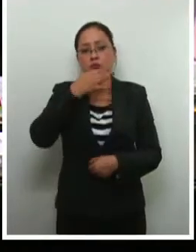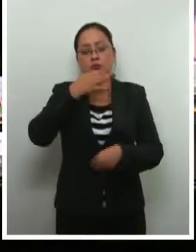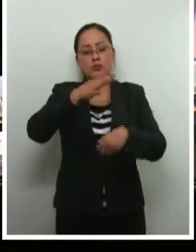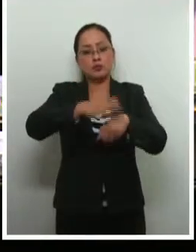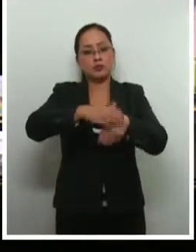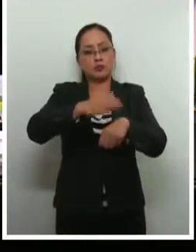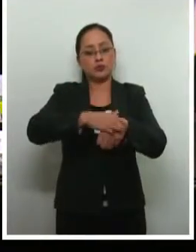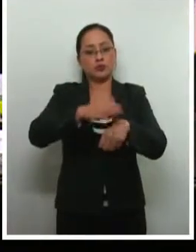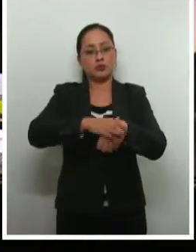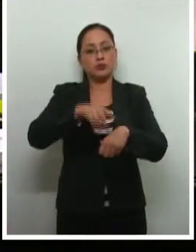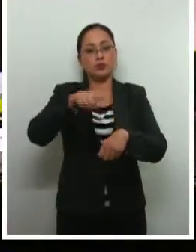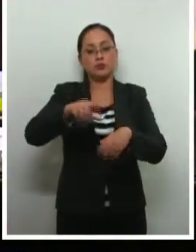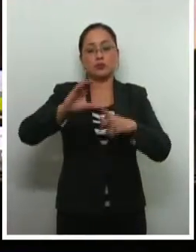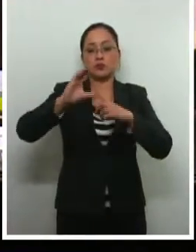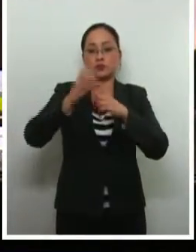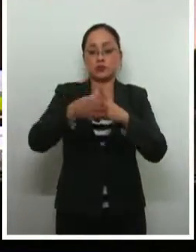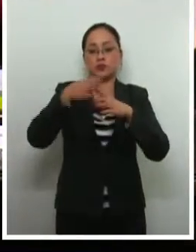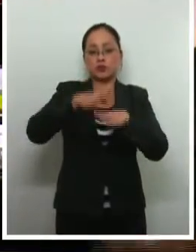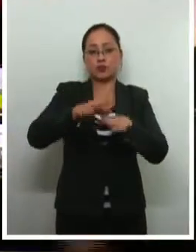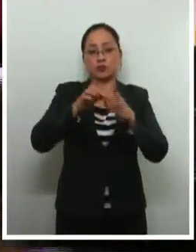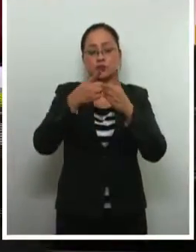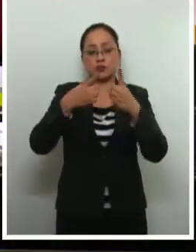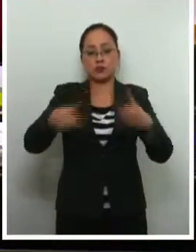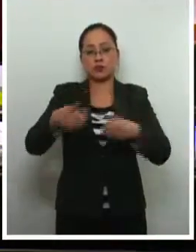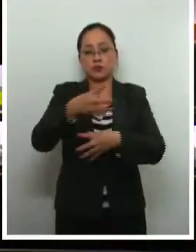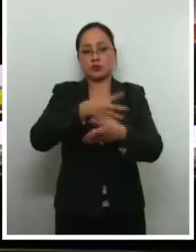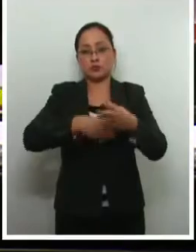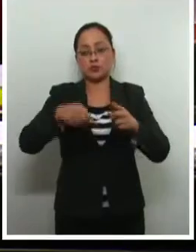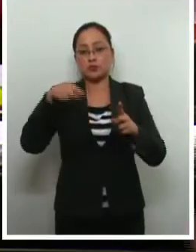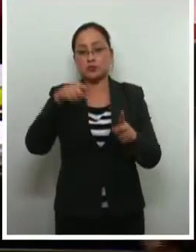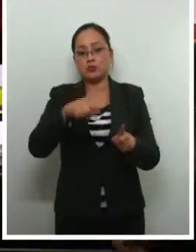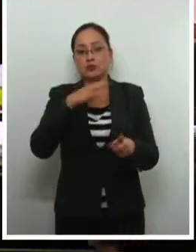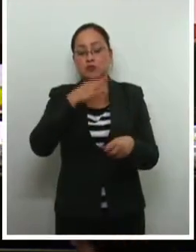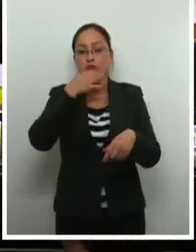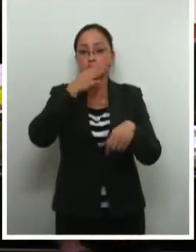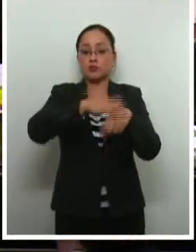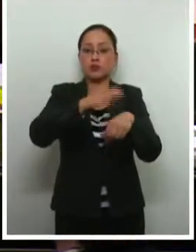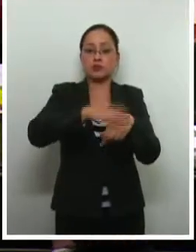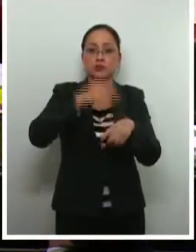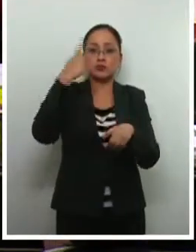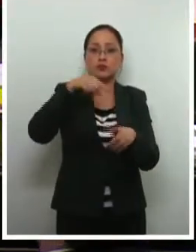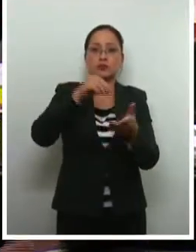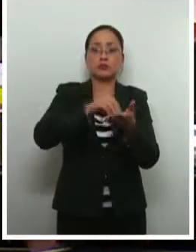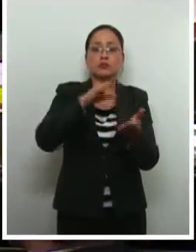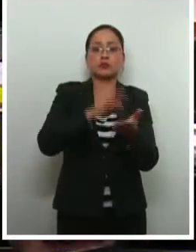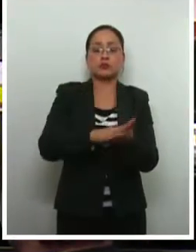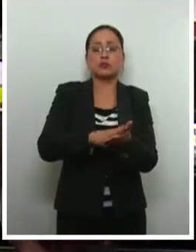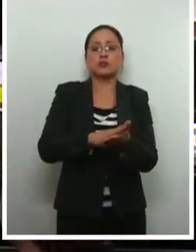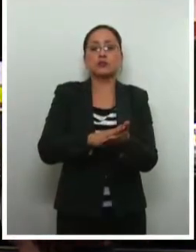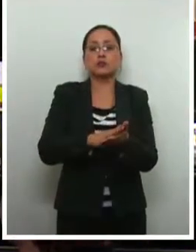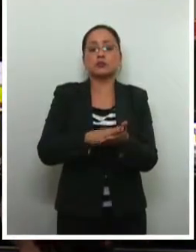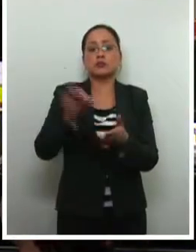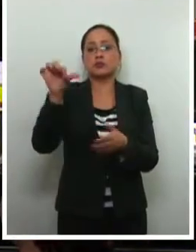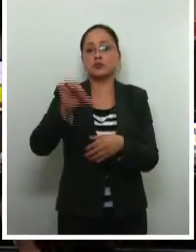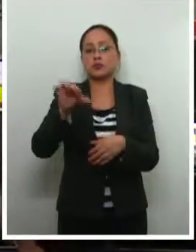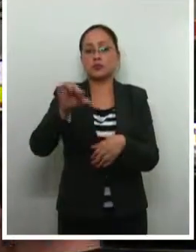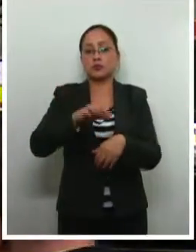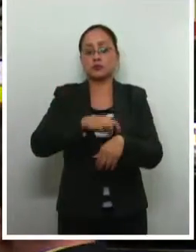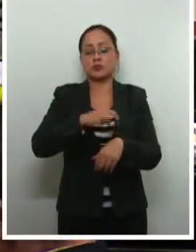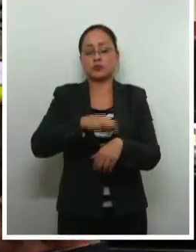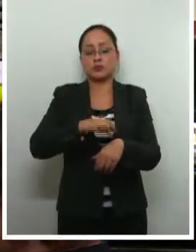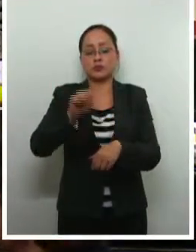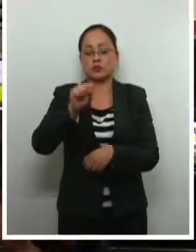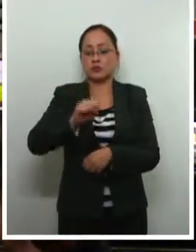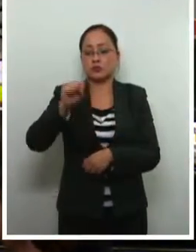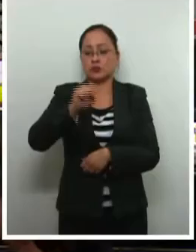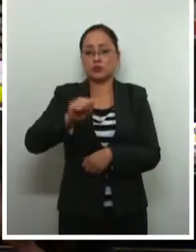Informo que la Comisión de Desarrollo Sostenible está convocada para el día de hoy,